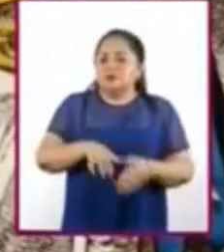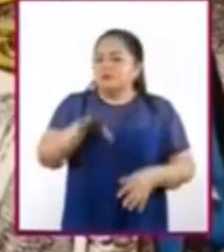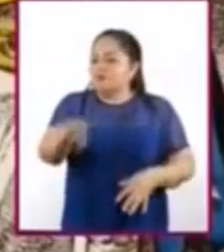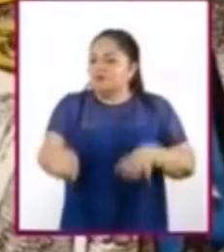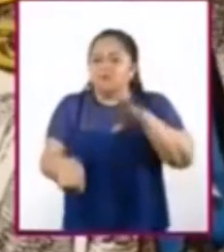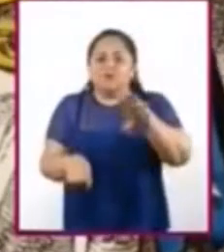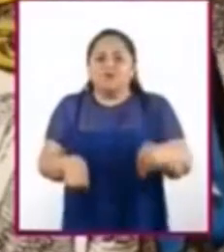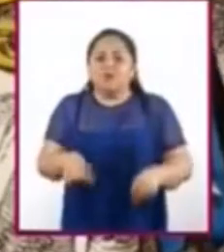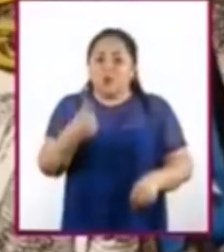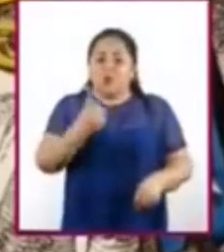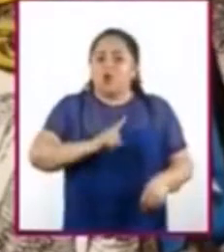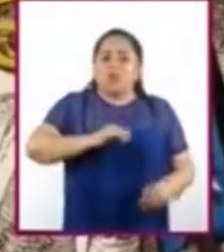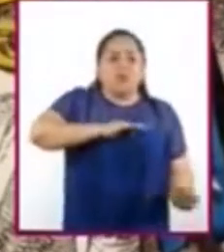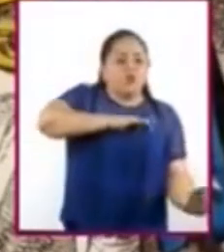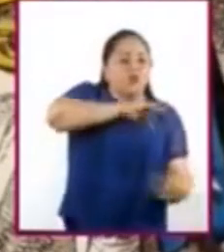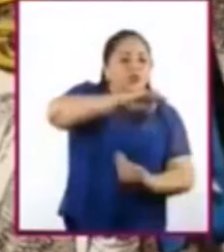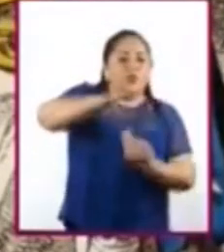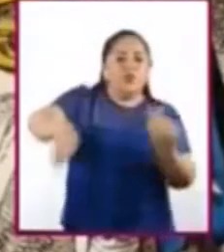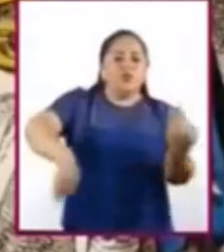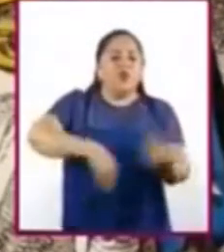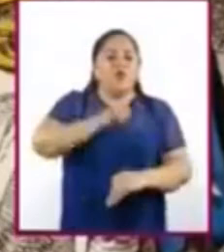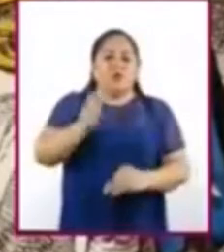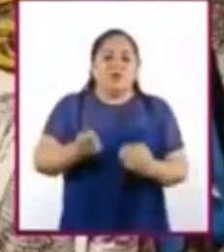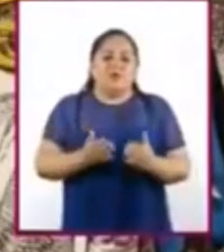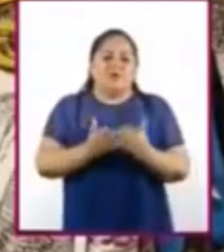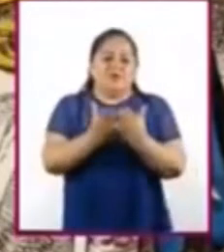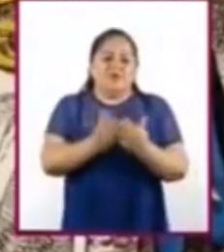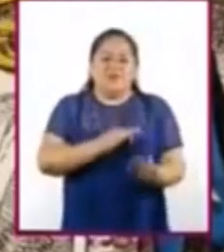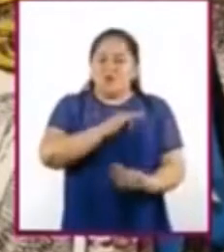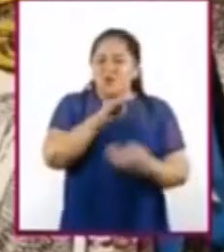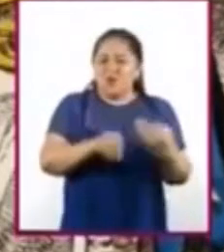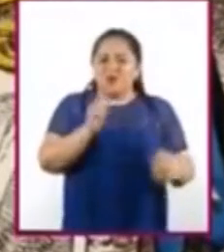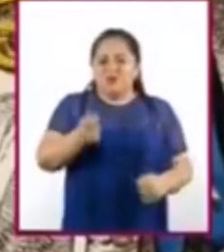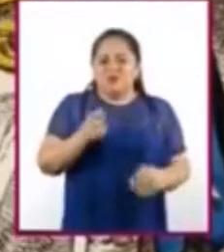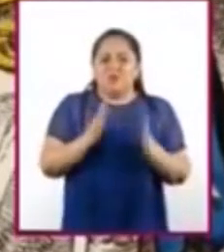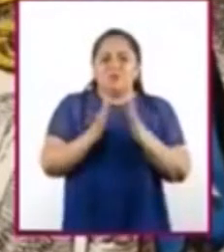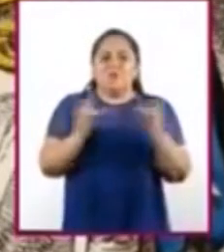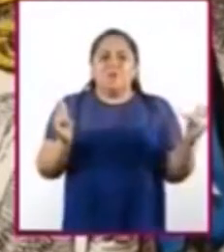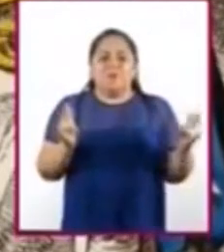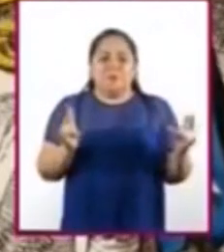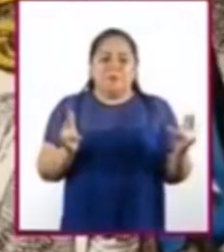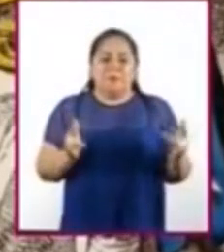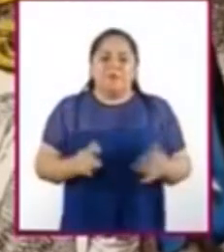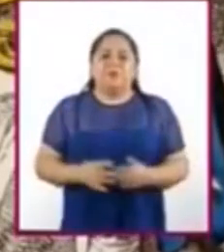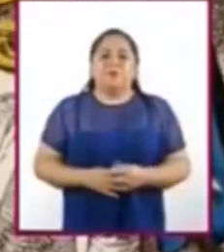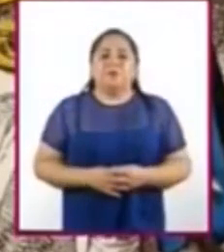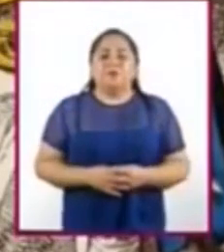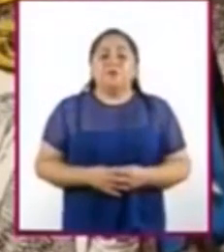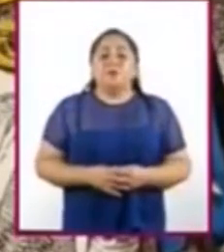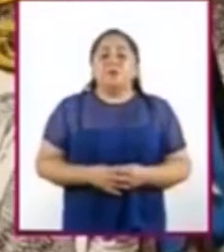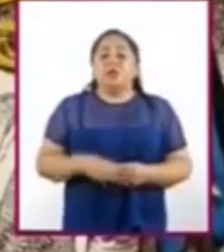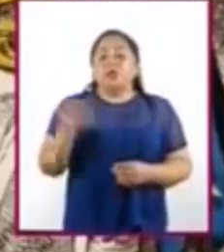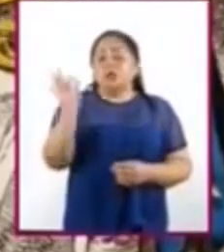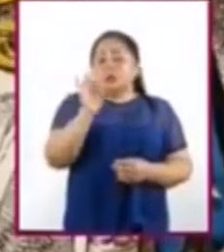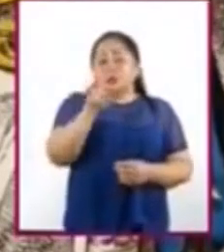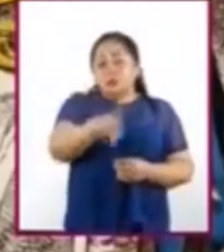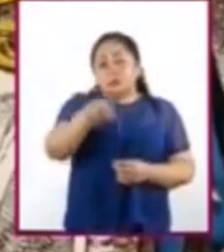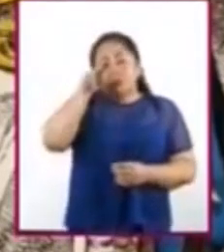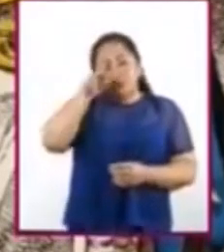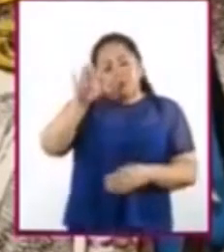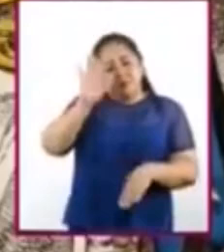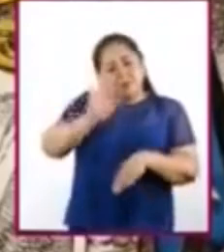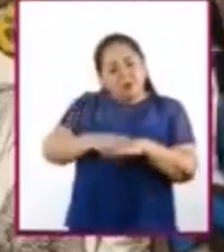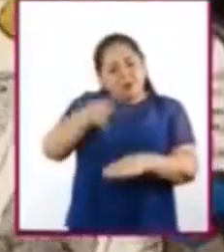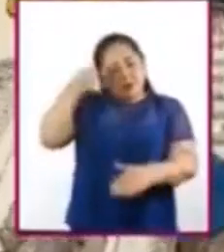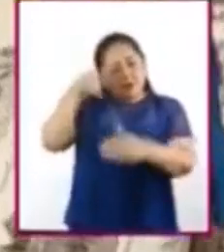dos, sino a toda una flota o a varias flotas de barcos franceses. Si observamos con más detalle